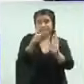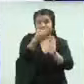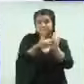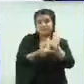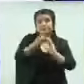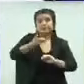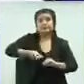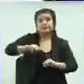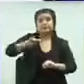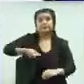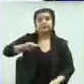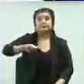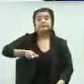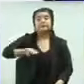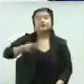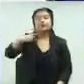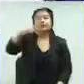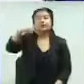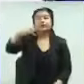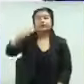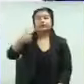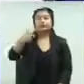la diputada Carla Cardona.